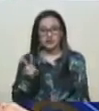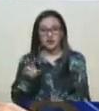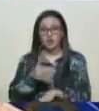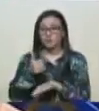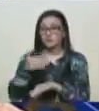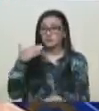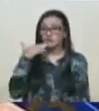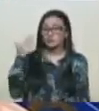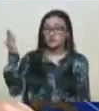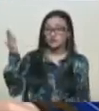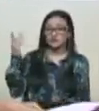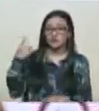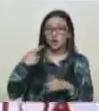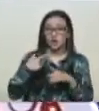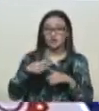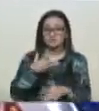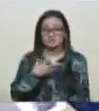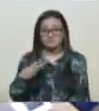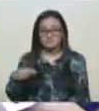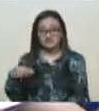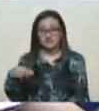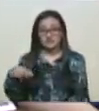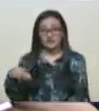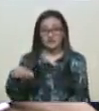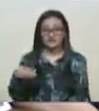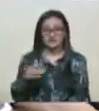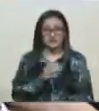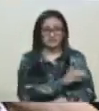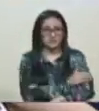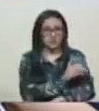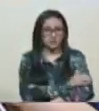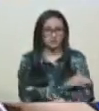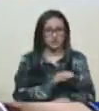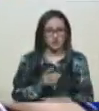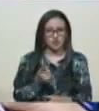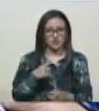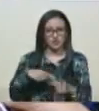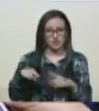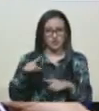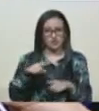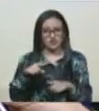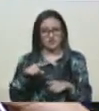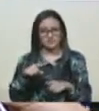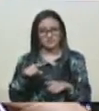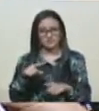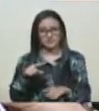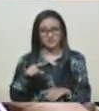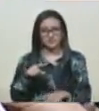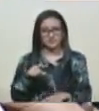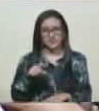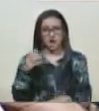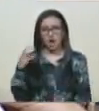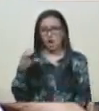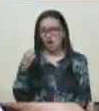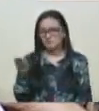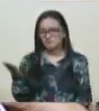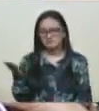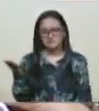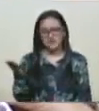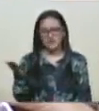los lacayos de los presidentes de la derecha continental, llámese Colombia,